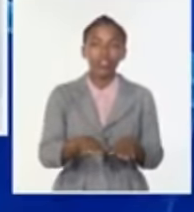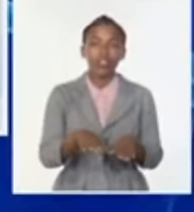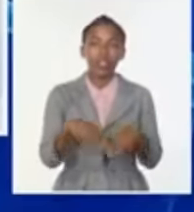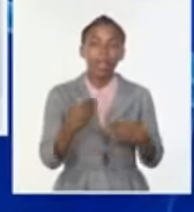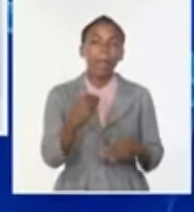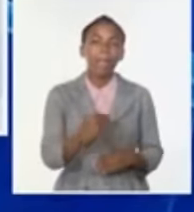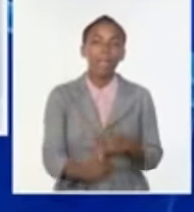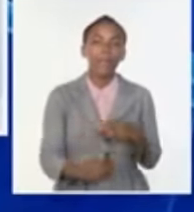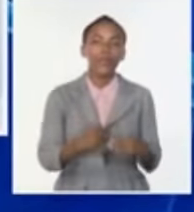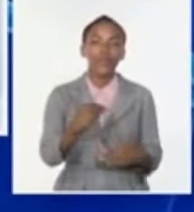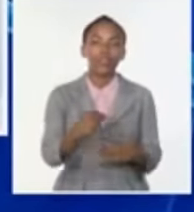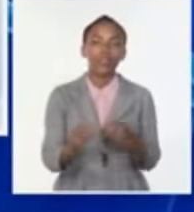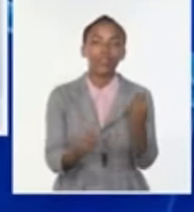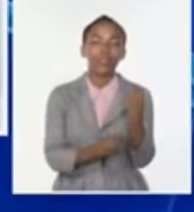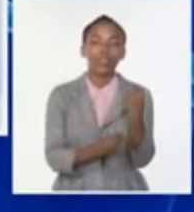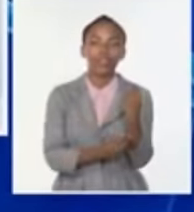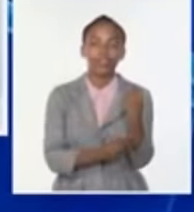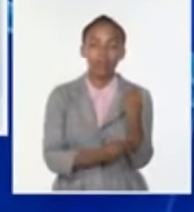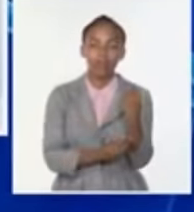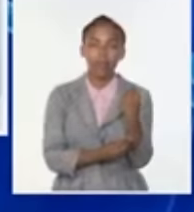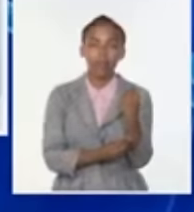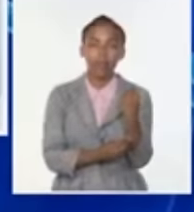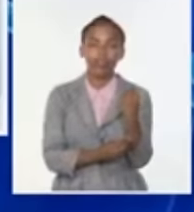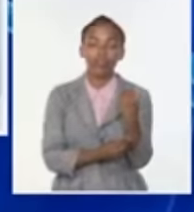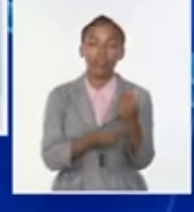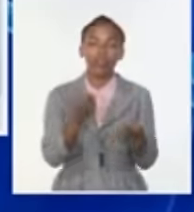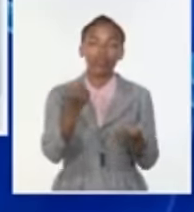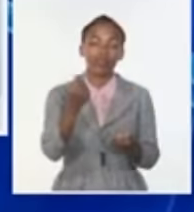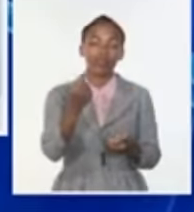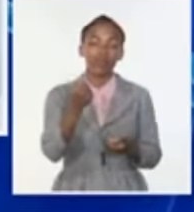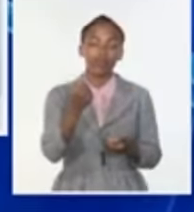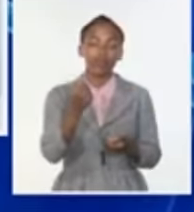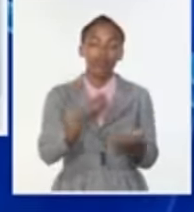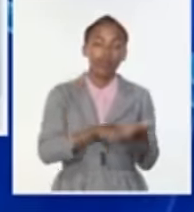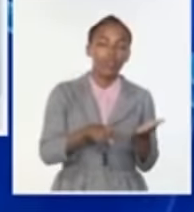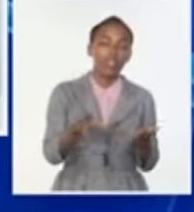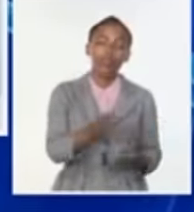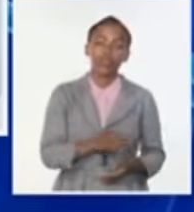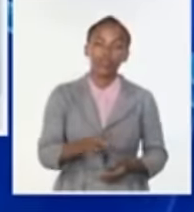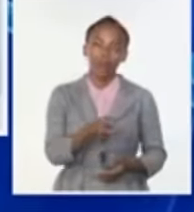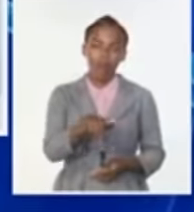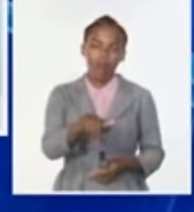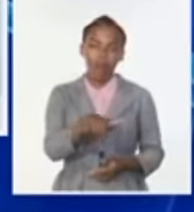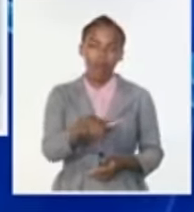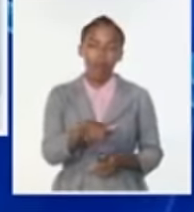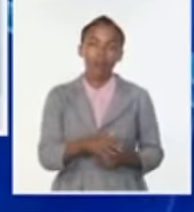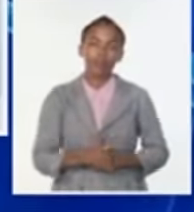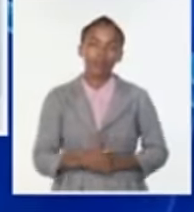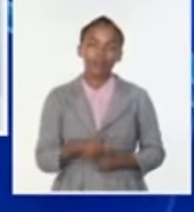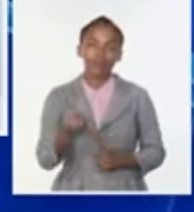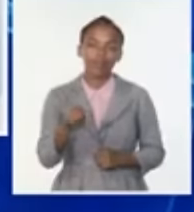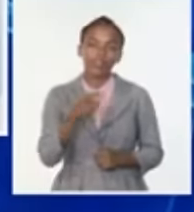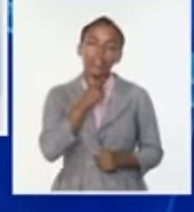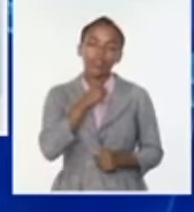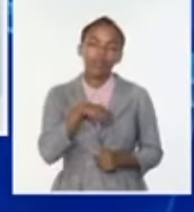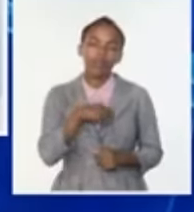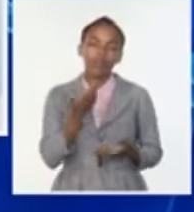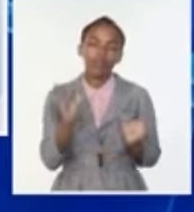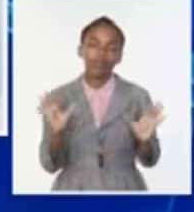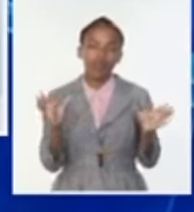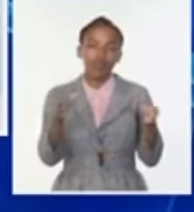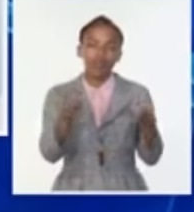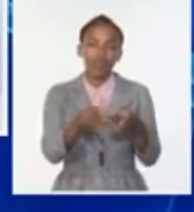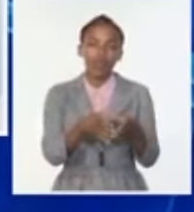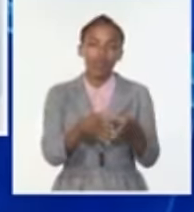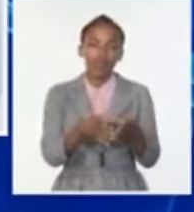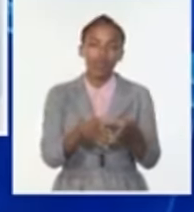de fortalecimiento de los presupuestos provinciales y municipales, es decir, el trabajo que se hizo a nivel de base, como